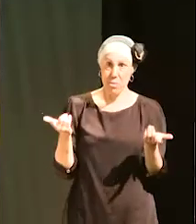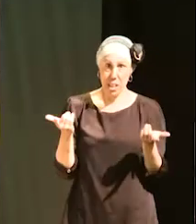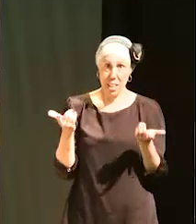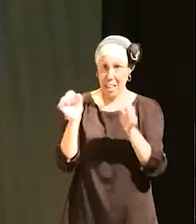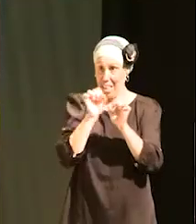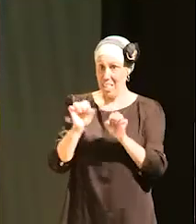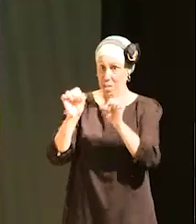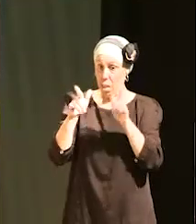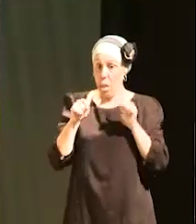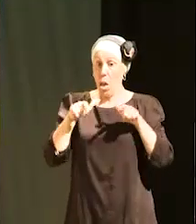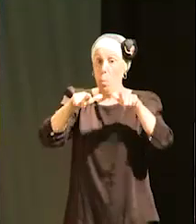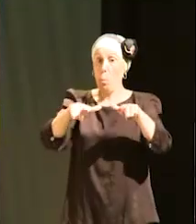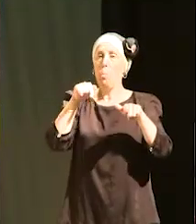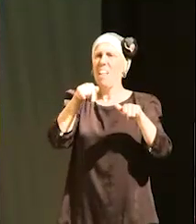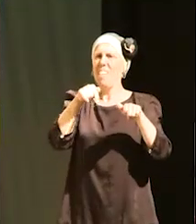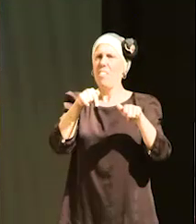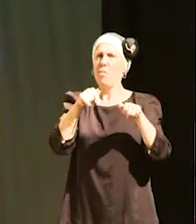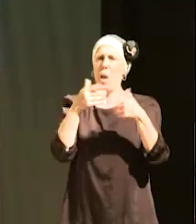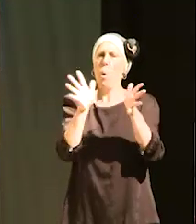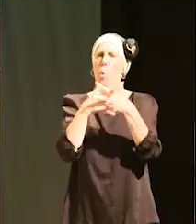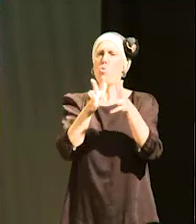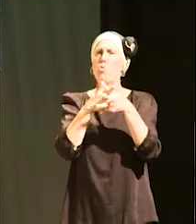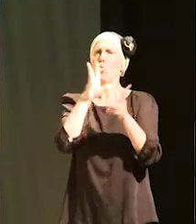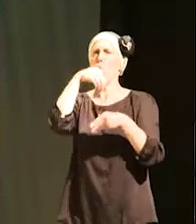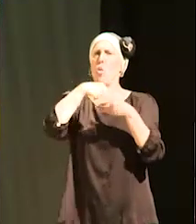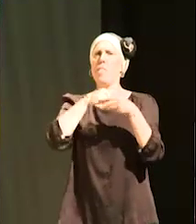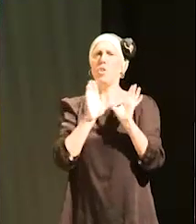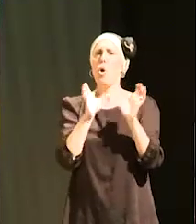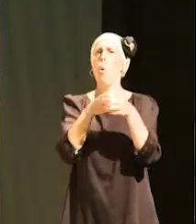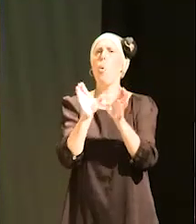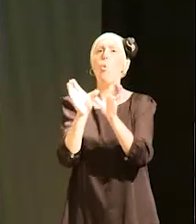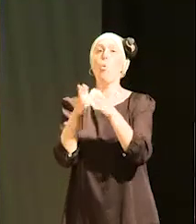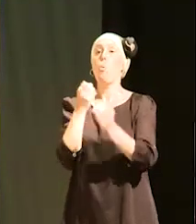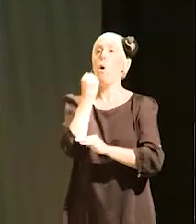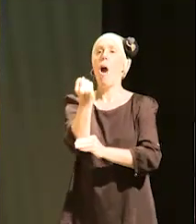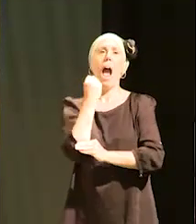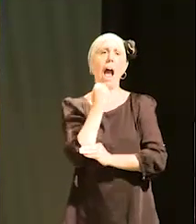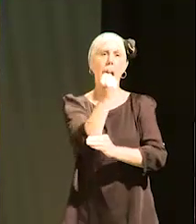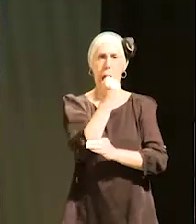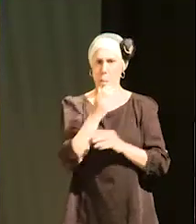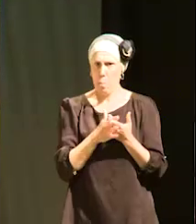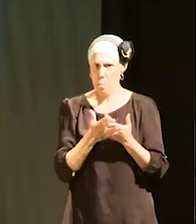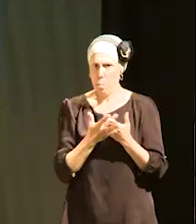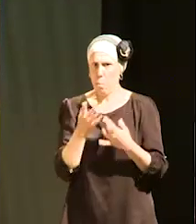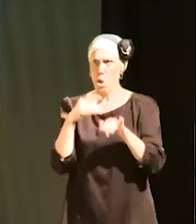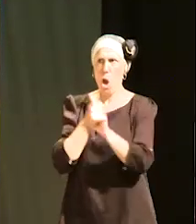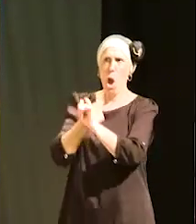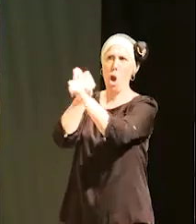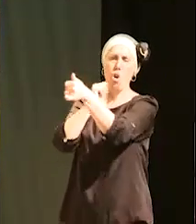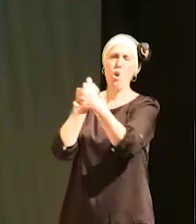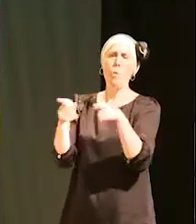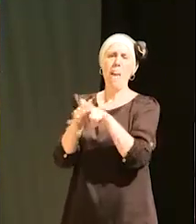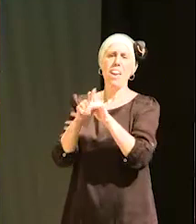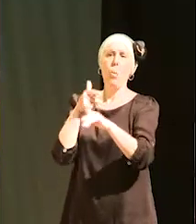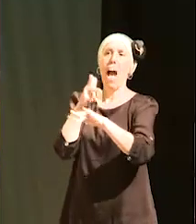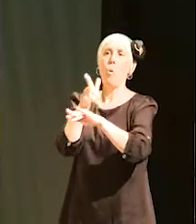la plataforma tiene una estructura que tiene unos grupos que se llaman de afinidad y apoyo mutuo que están inspirados en los grupos de apoyo mutuo de guatemala